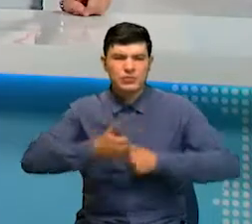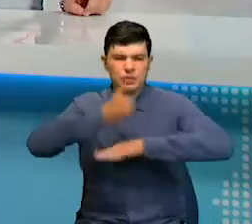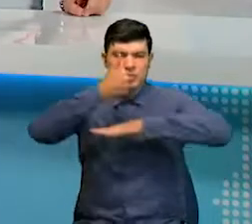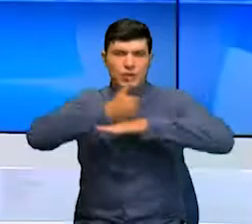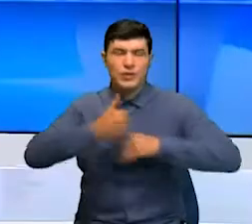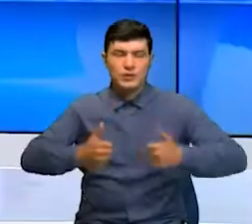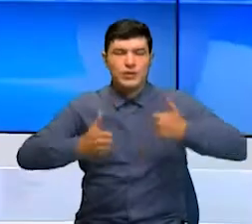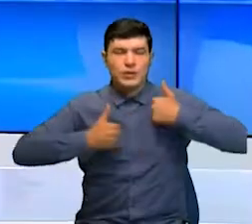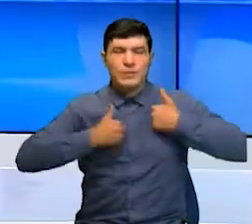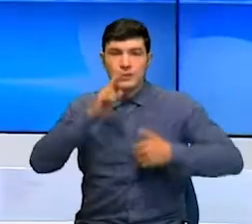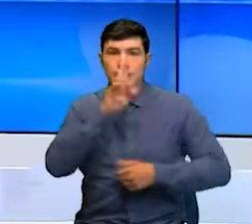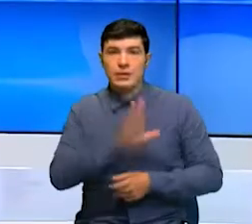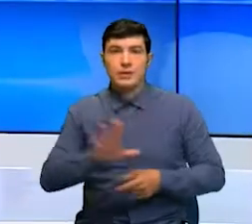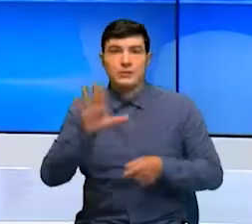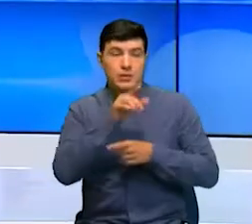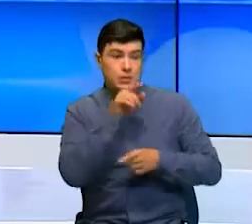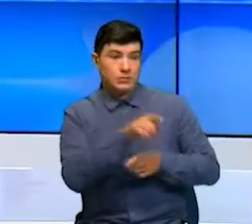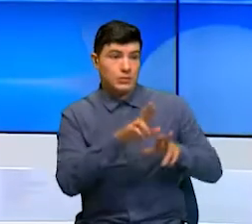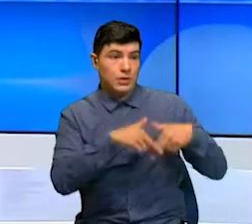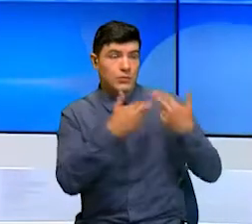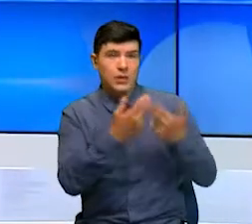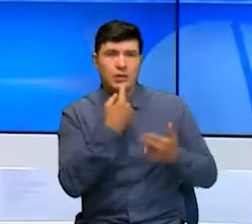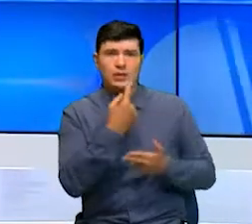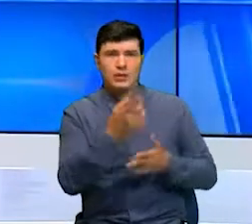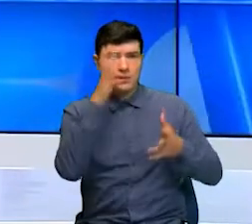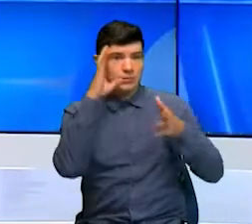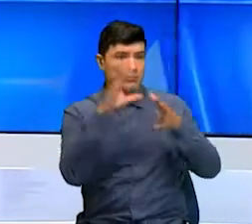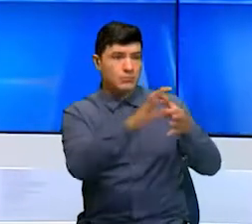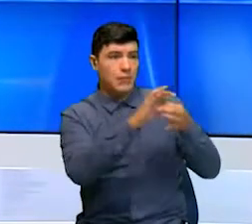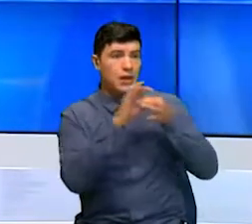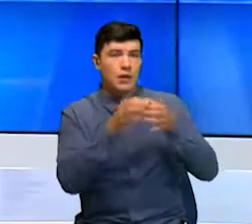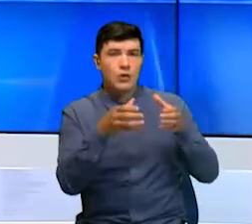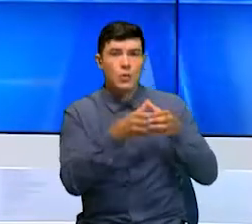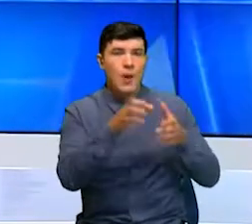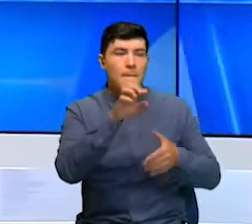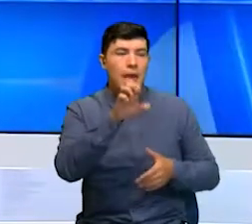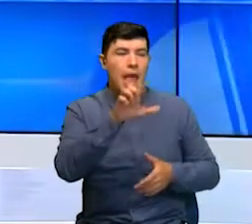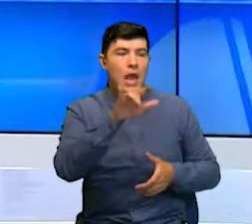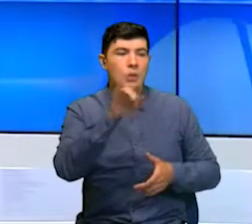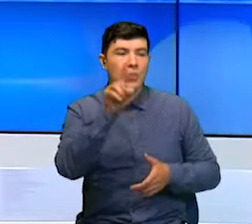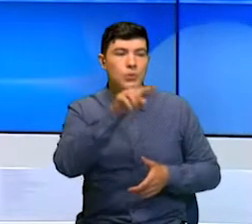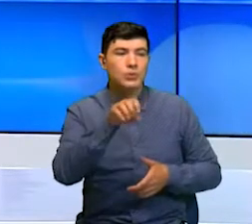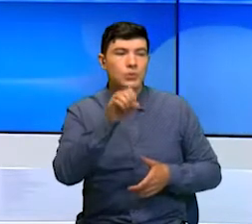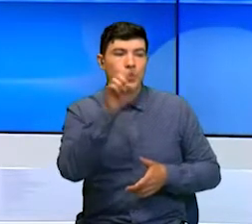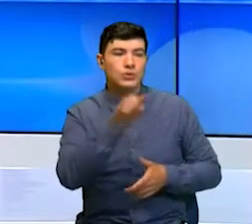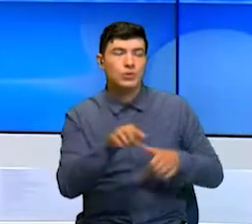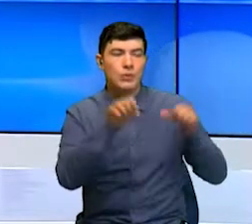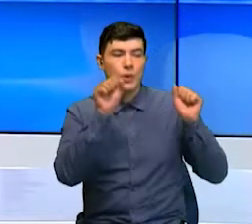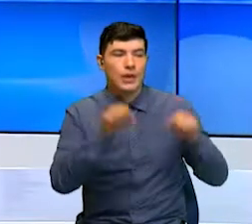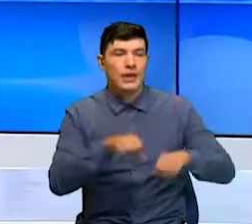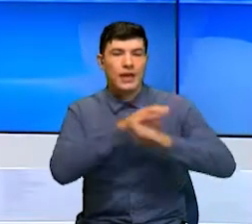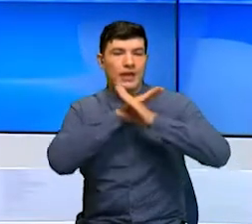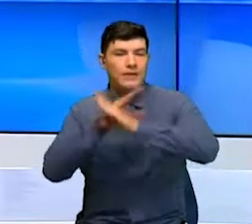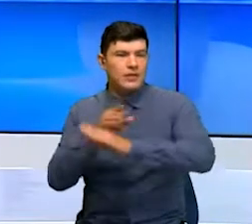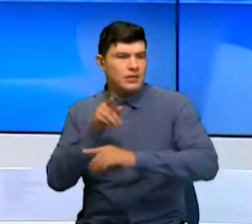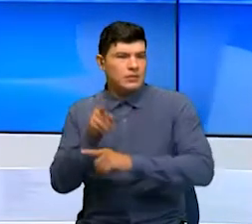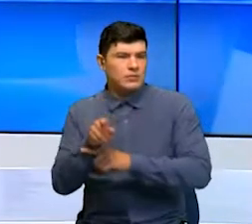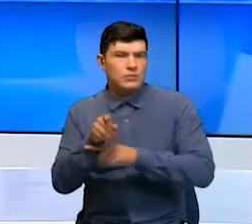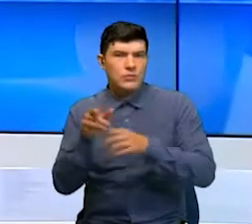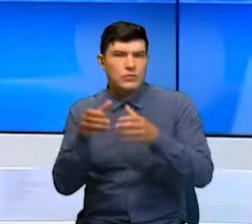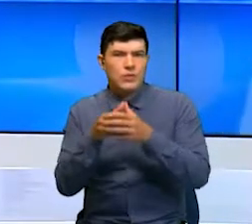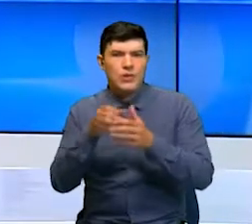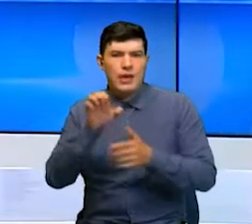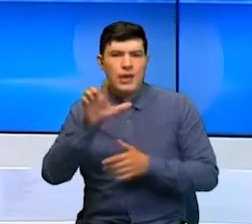se habría dicho de una alianza con los pelusos para combatir a la ln esto causó polémica en la región